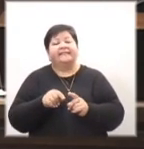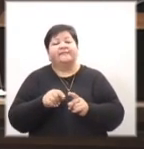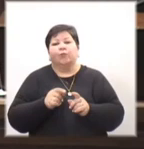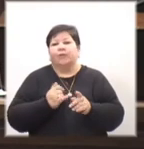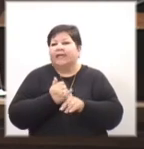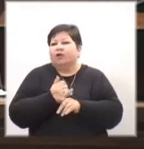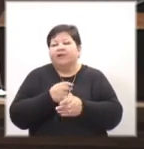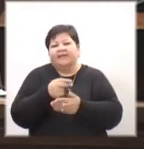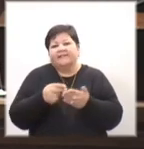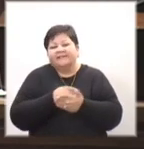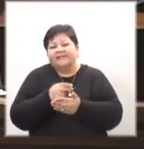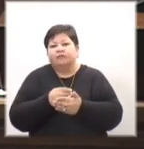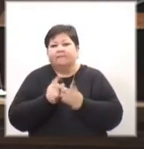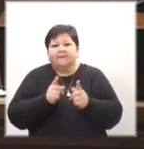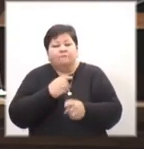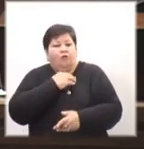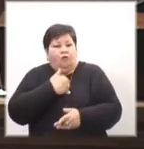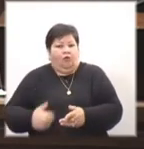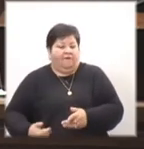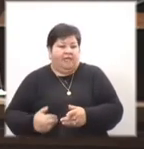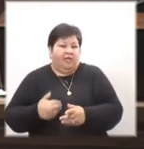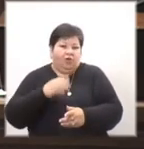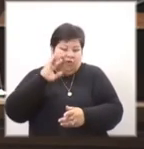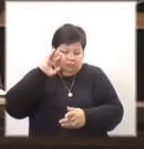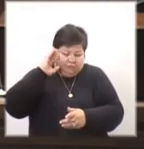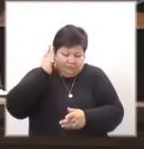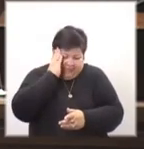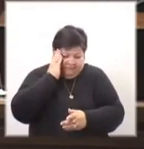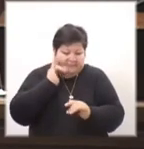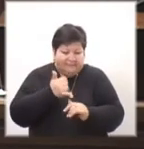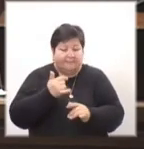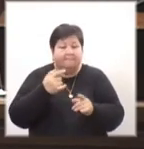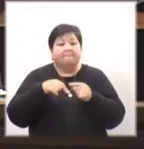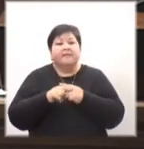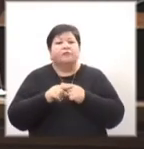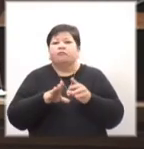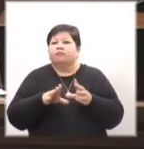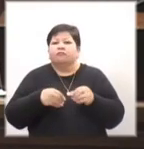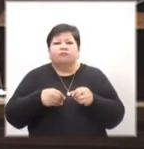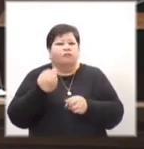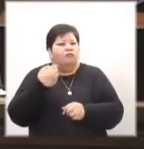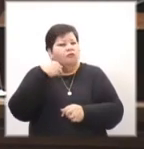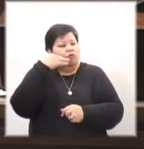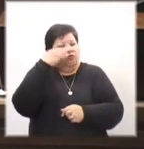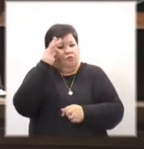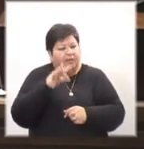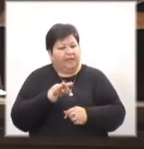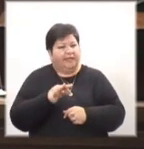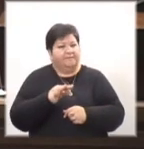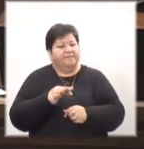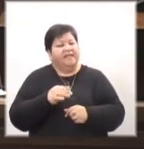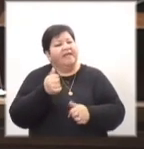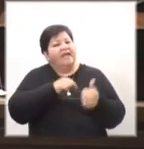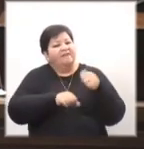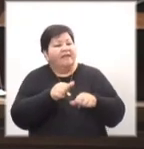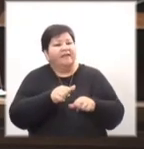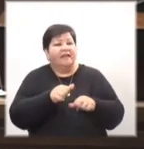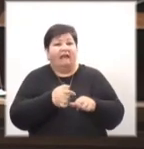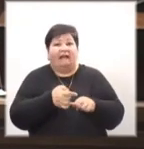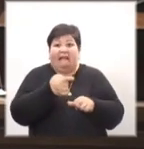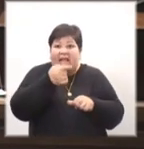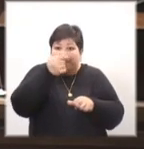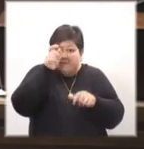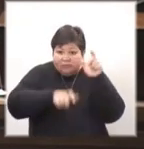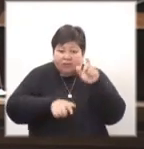gobierno ha reconocido, pero no ha tenido voluntad de corregir, que afecta particularmente a las personas que recién se incorporaron al mercado